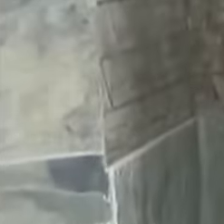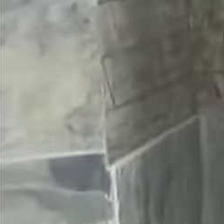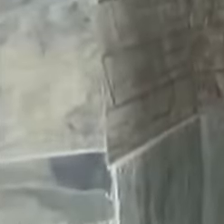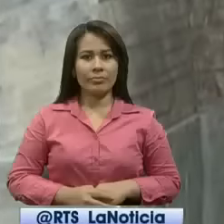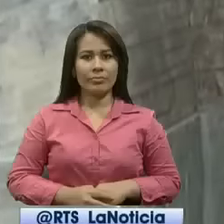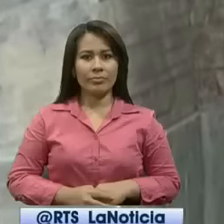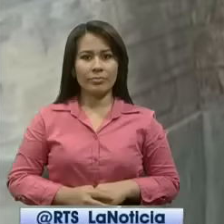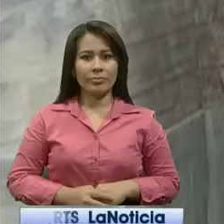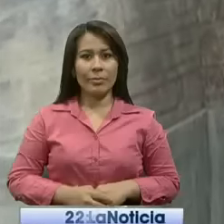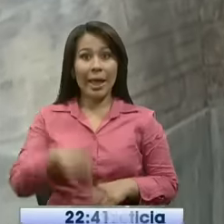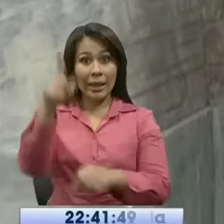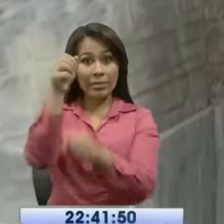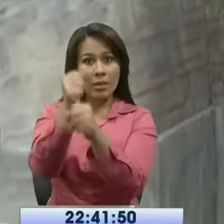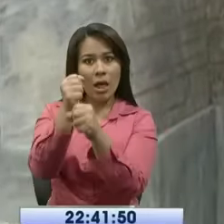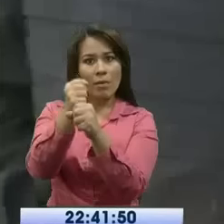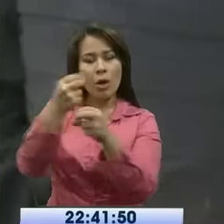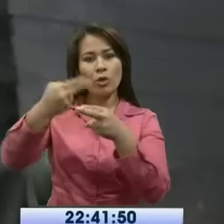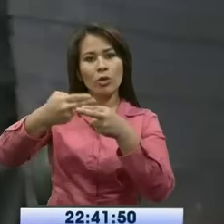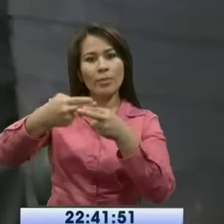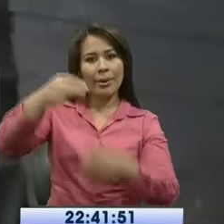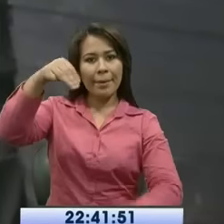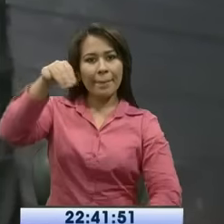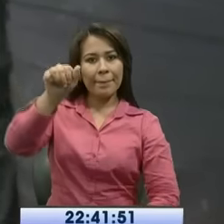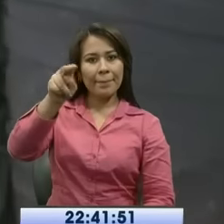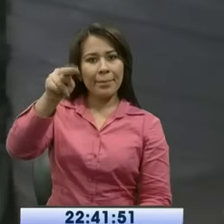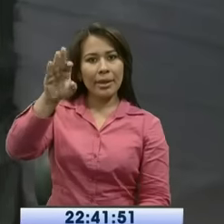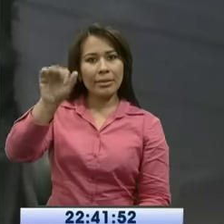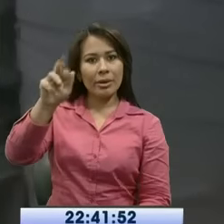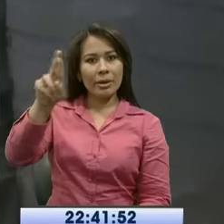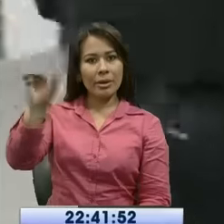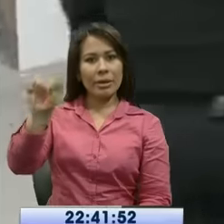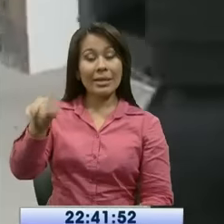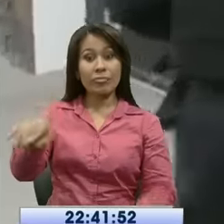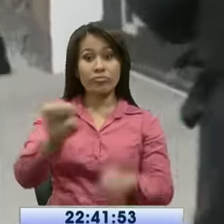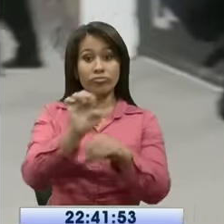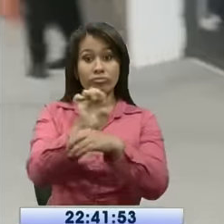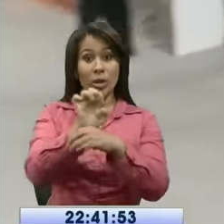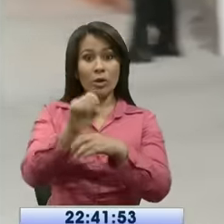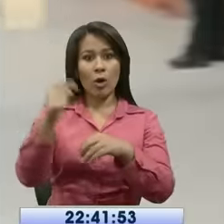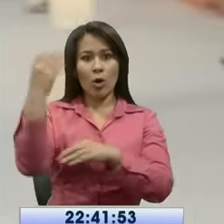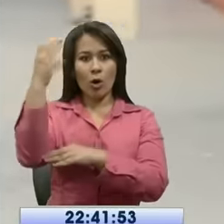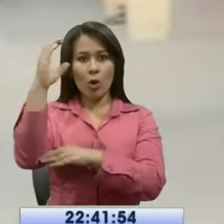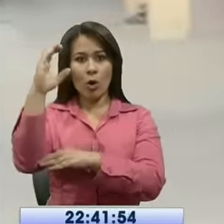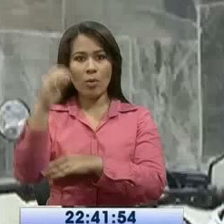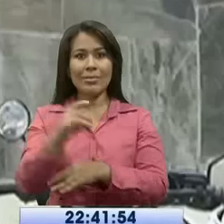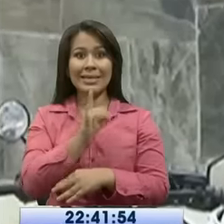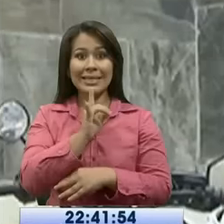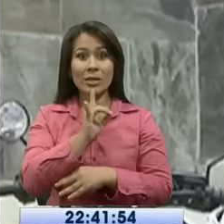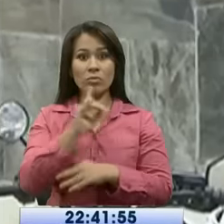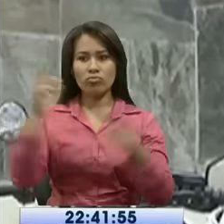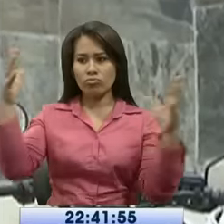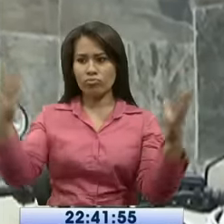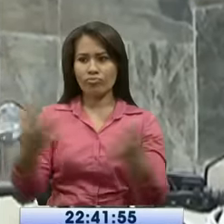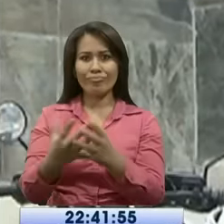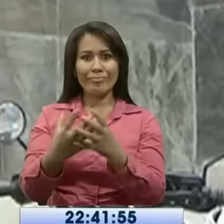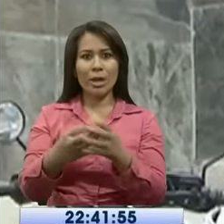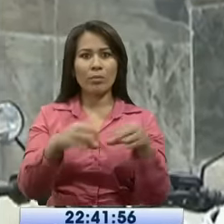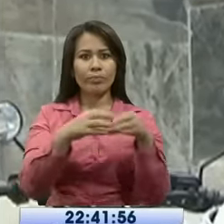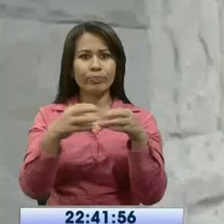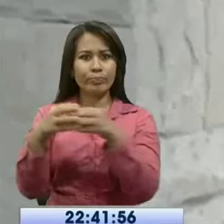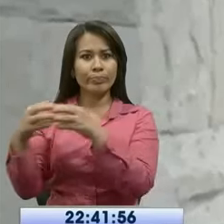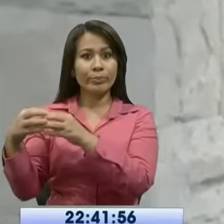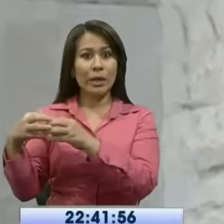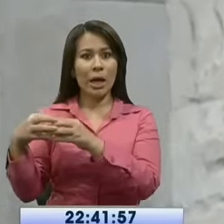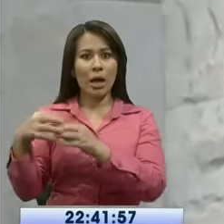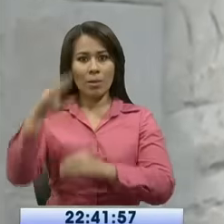La operación Mantarraya, en la que participaron efectivos de la UIAN de Ecuador, DIGIN de Colombia, DEA de Estados Unidos, permitió desarticular